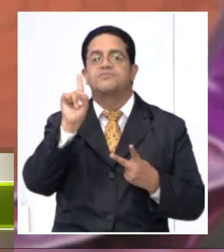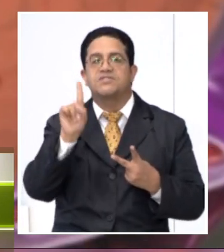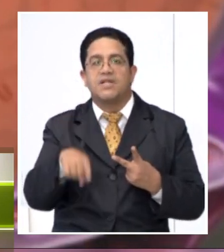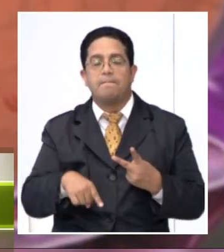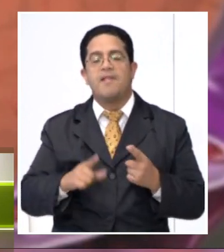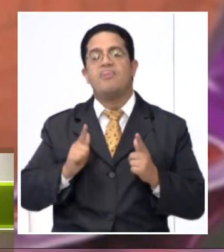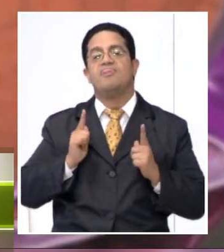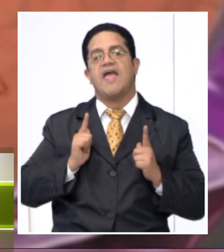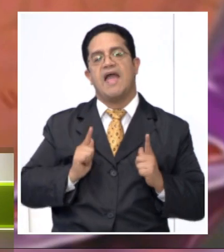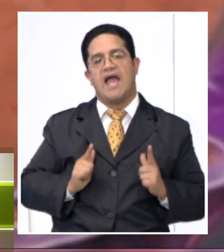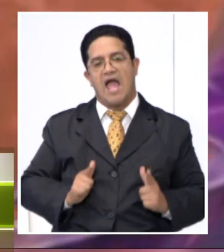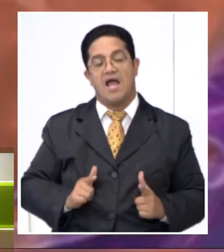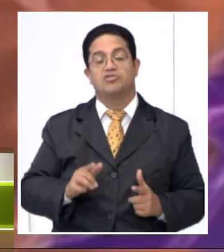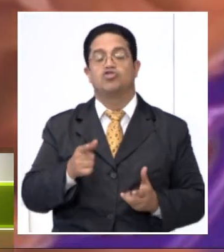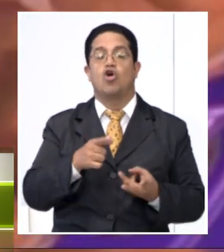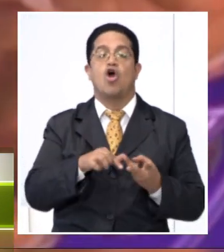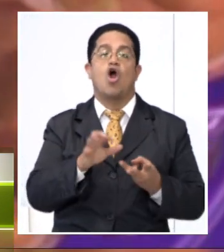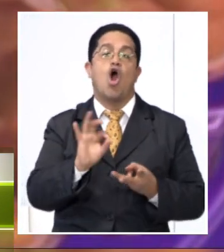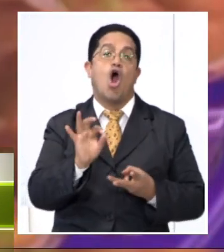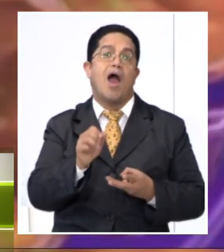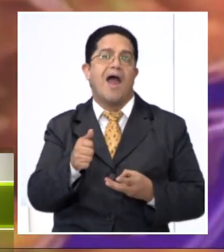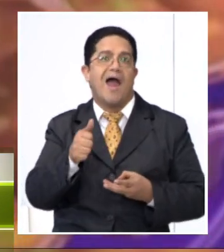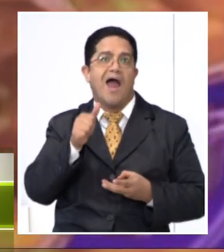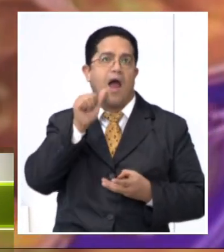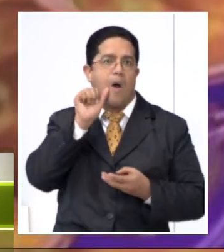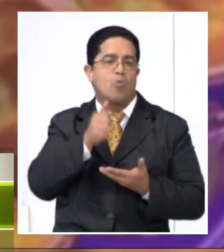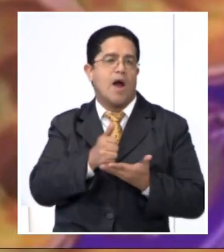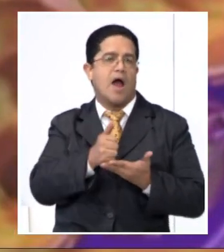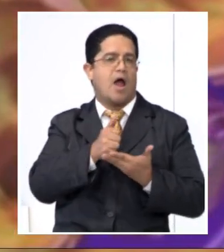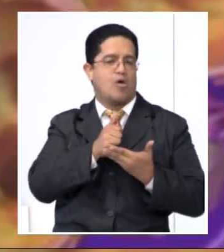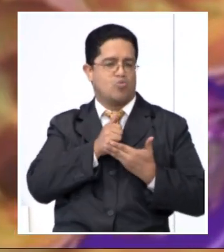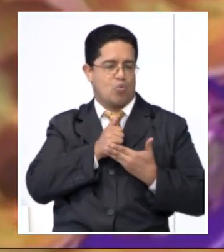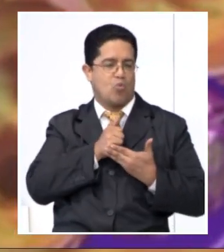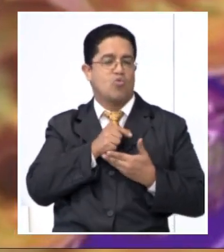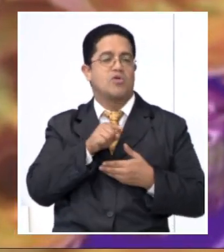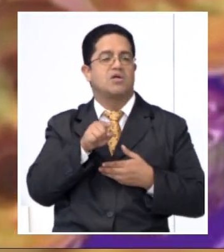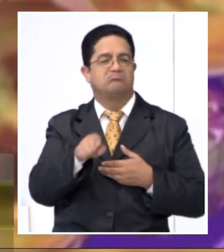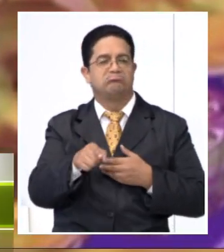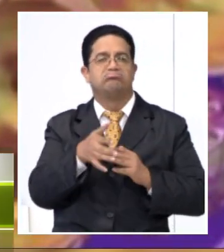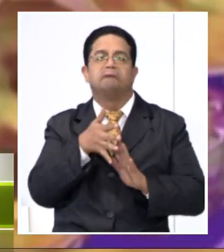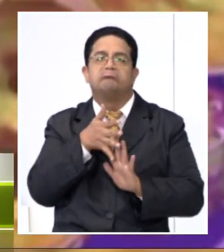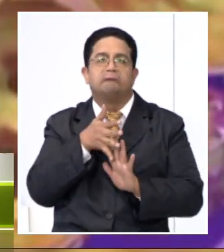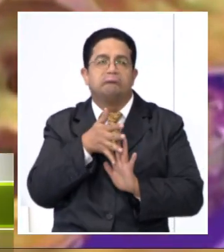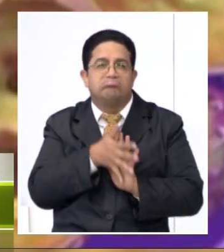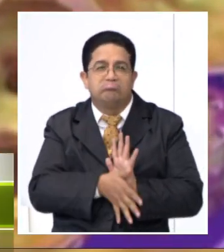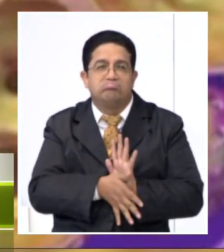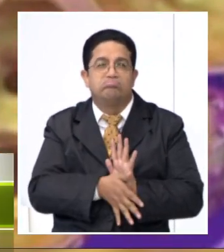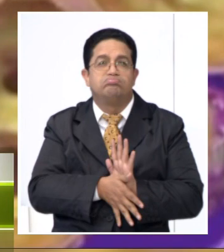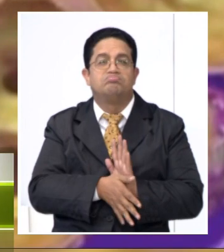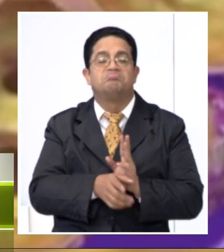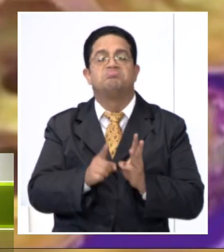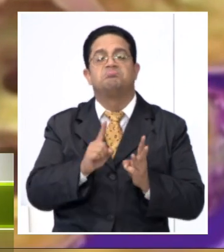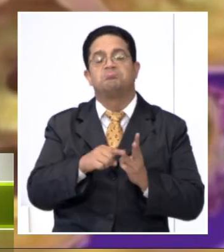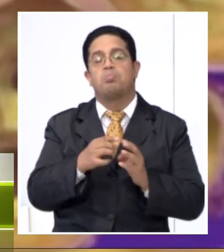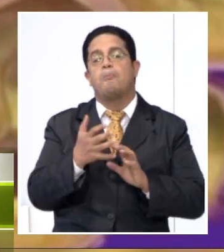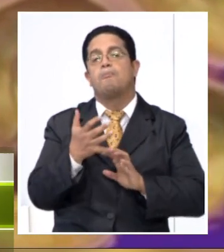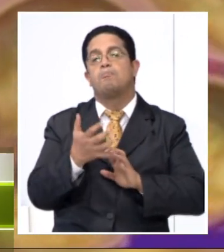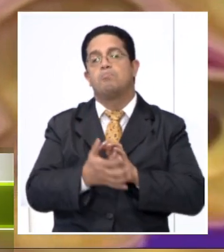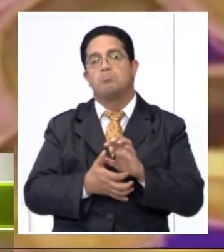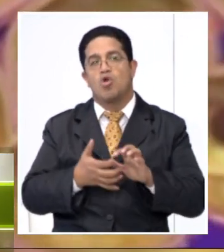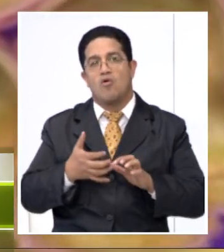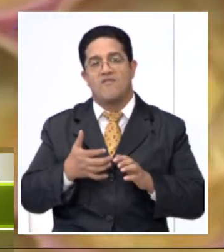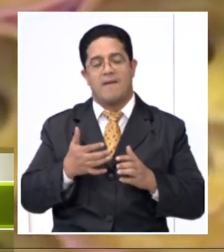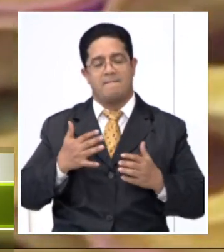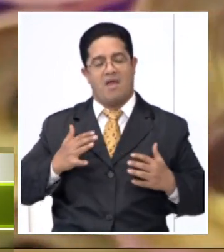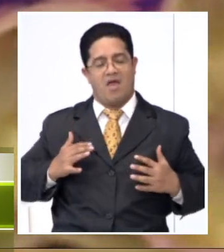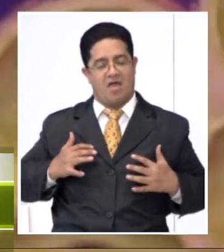y líquidos que faciliten la recuperación. Esta condición puede originarse por lesiones musculares o